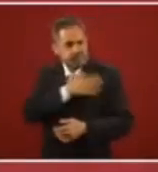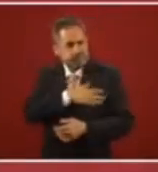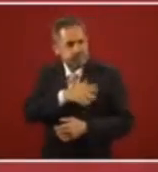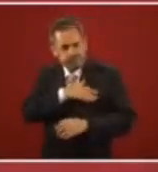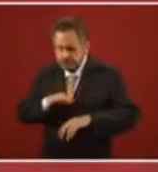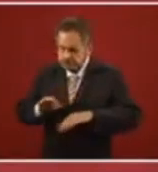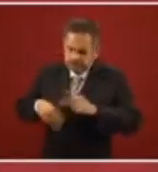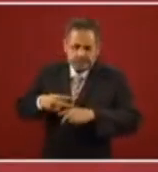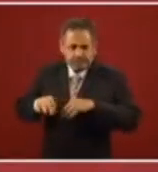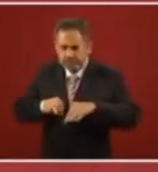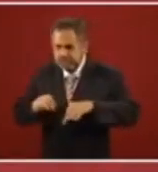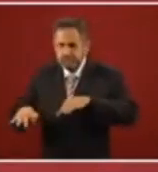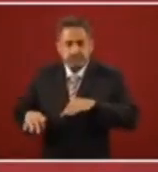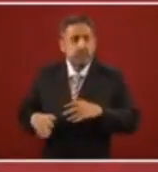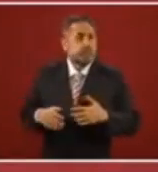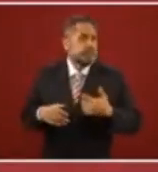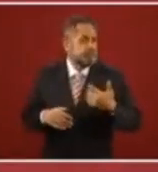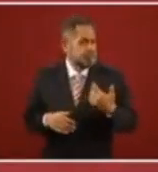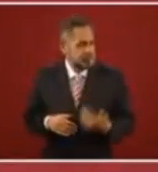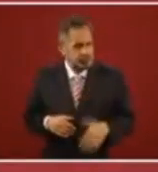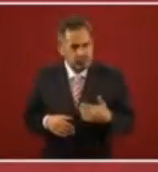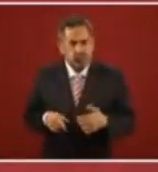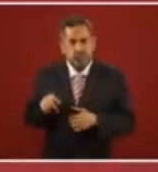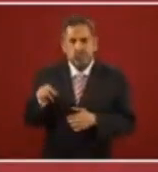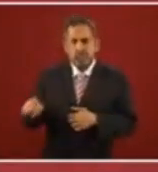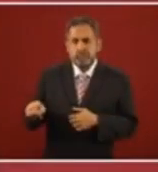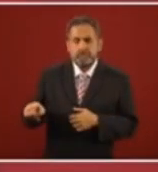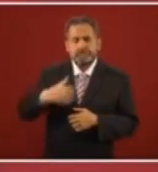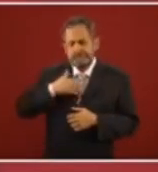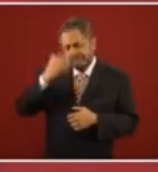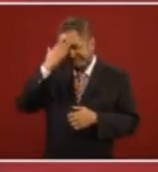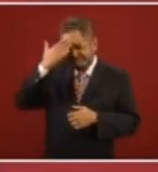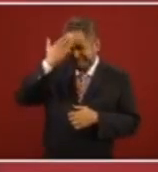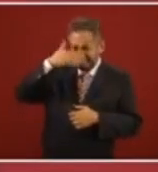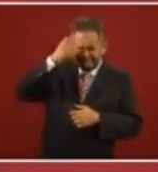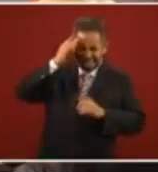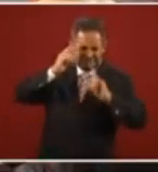con su conocimiento